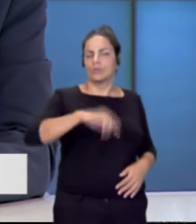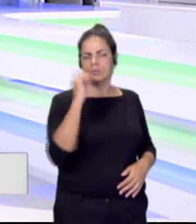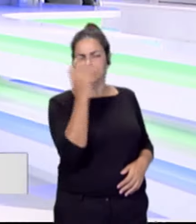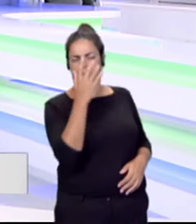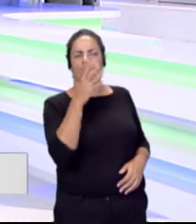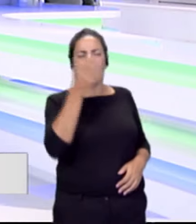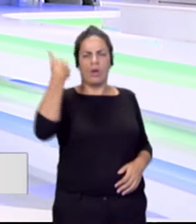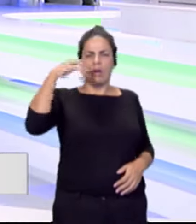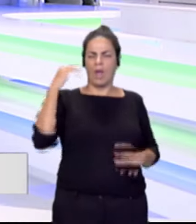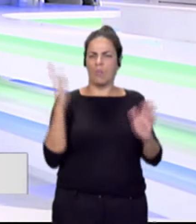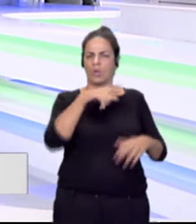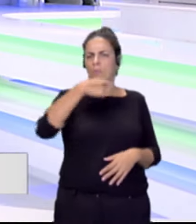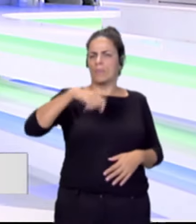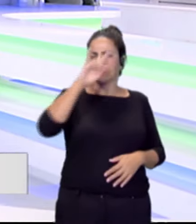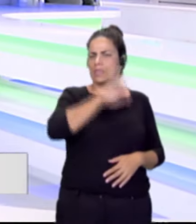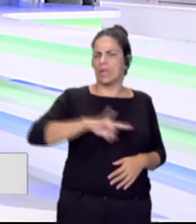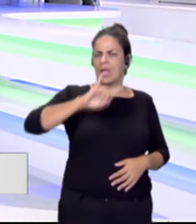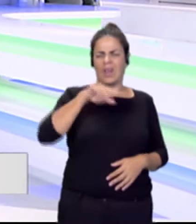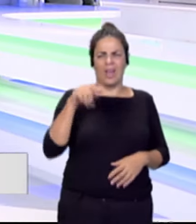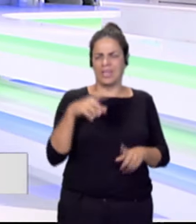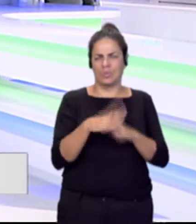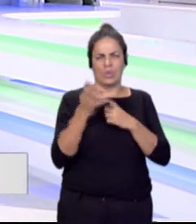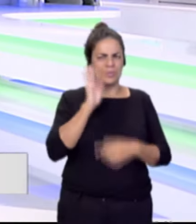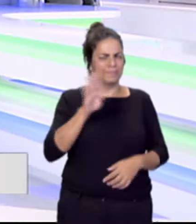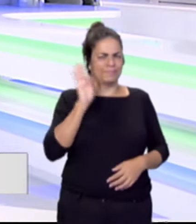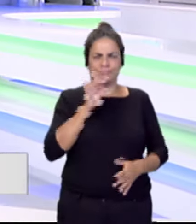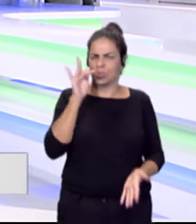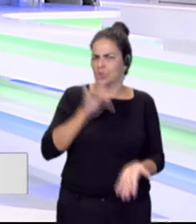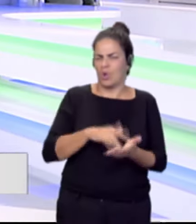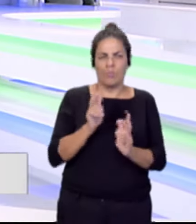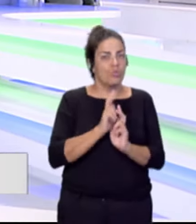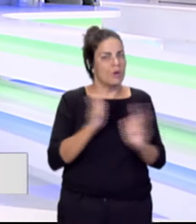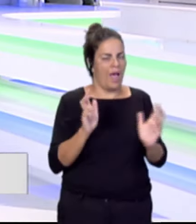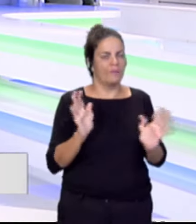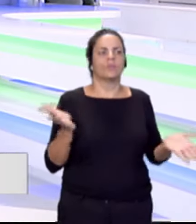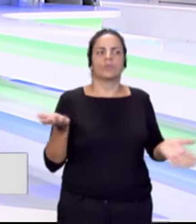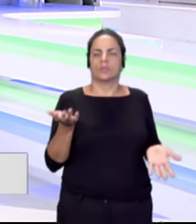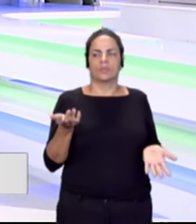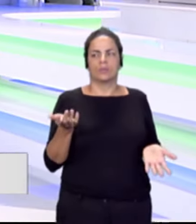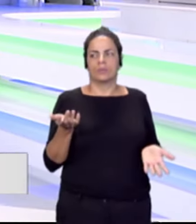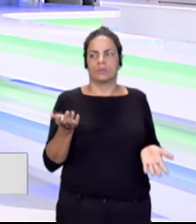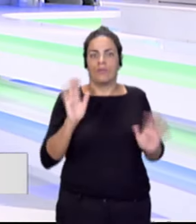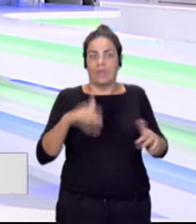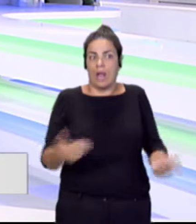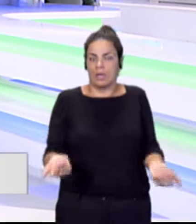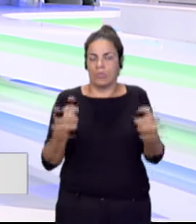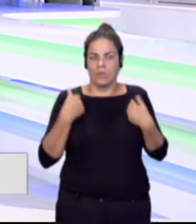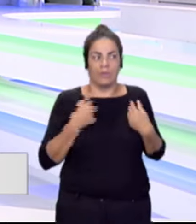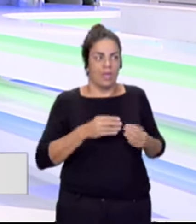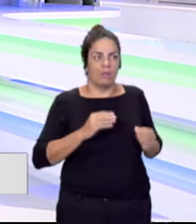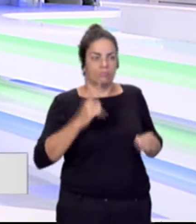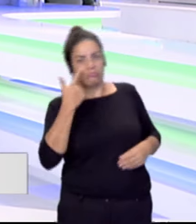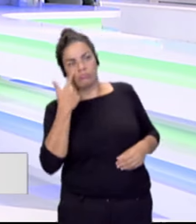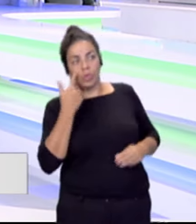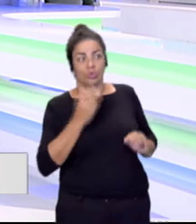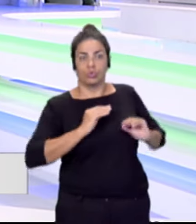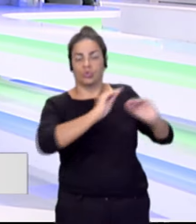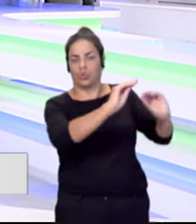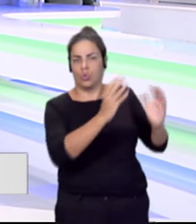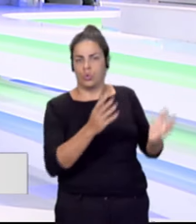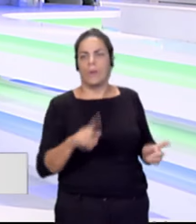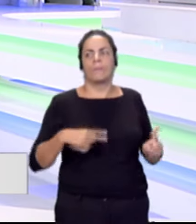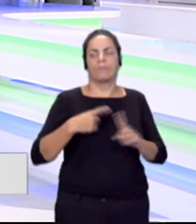se produjeron unas irregularidades gravísimas. Por lo tanto, al menos la responsabilidad invigilando es absolutamente suya, presidente además del